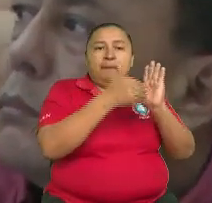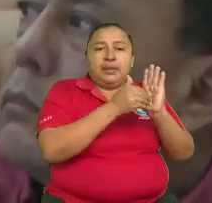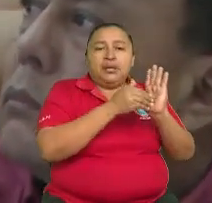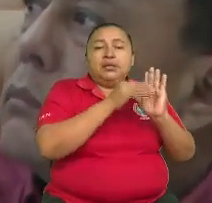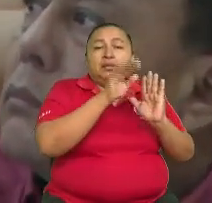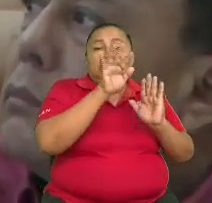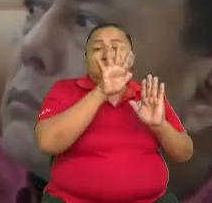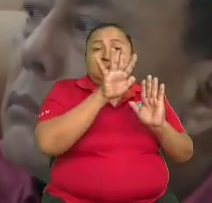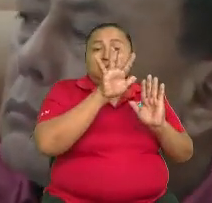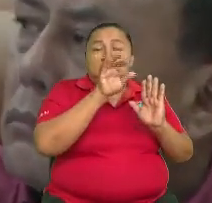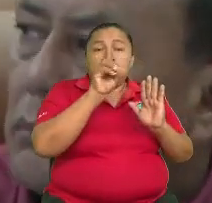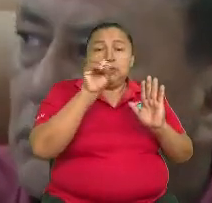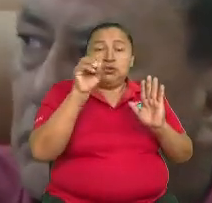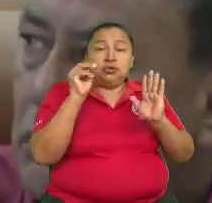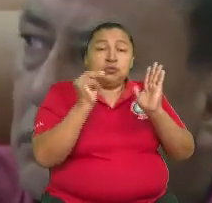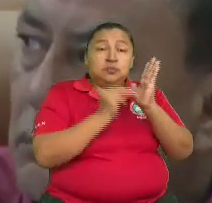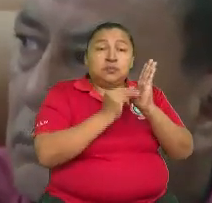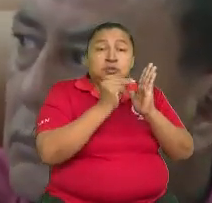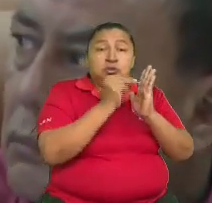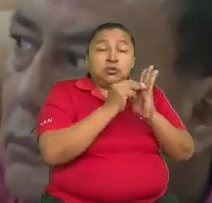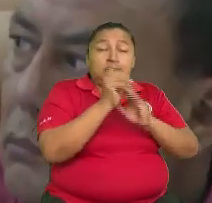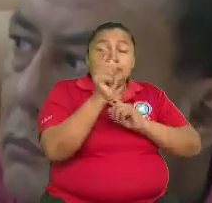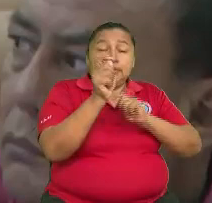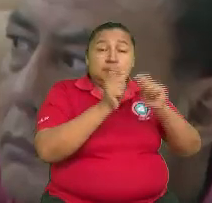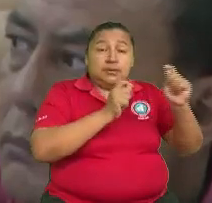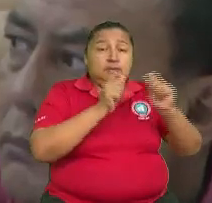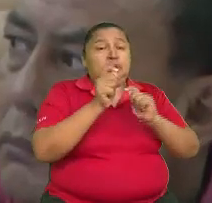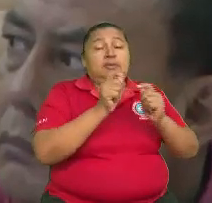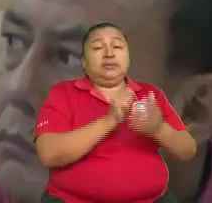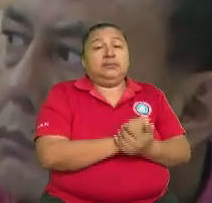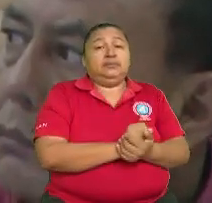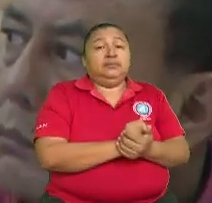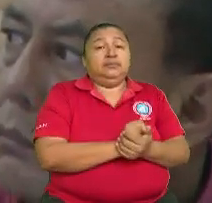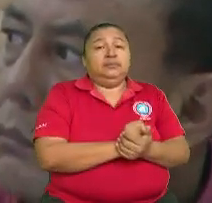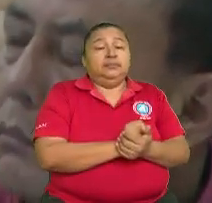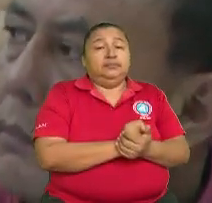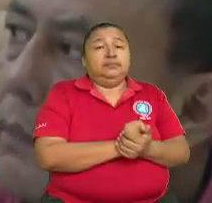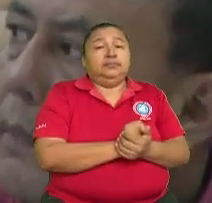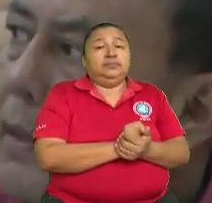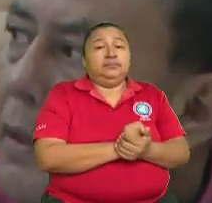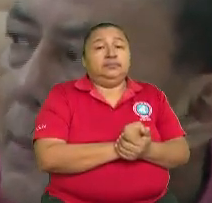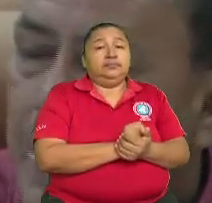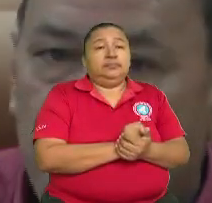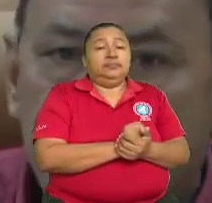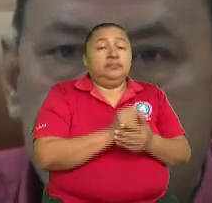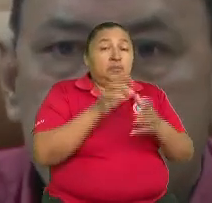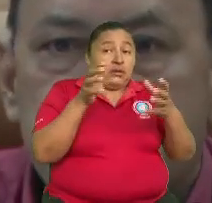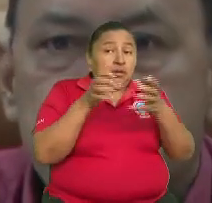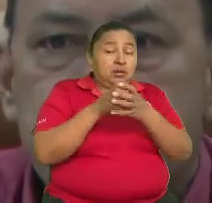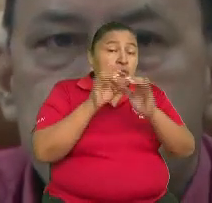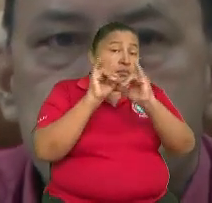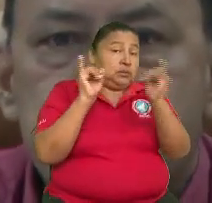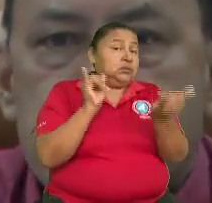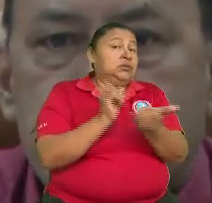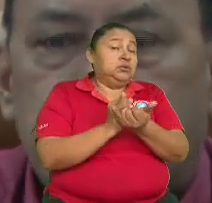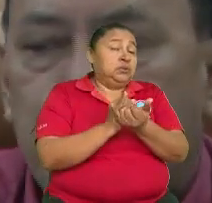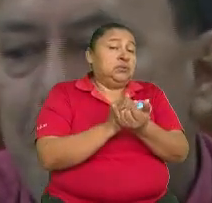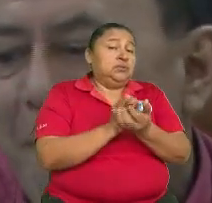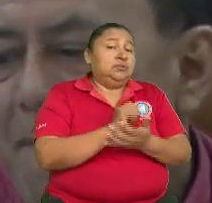millones de dólares? de la comunidad internacional.